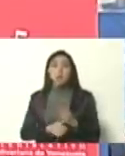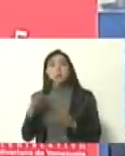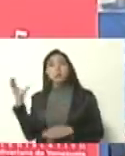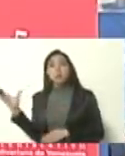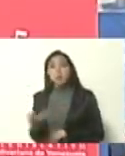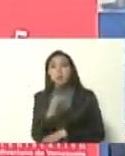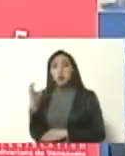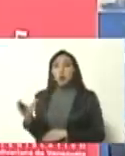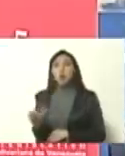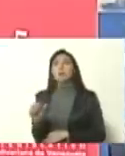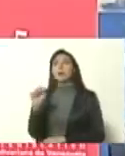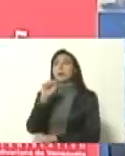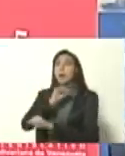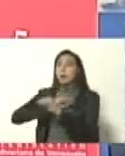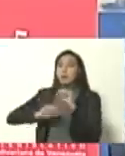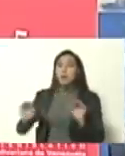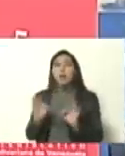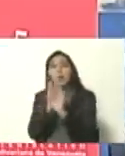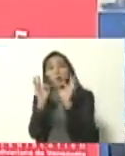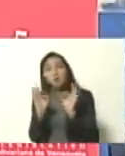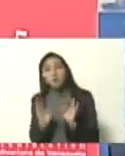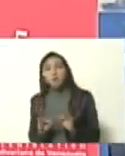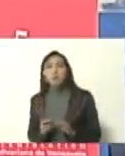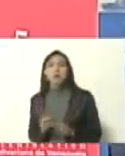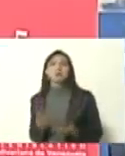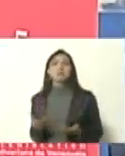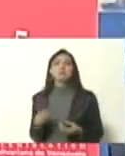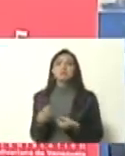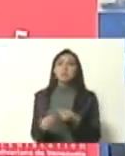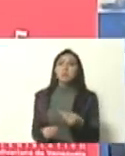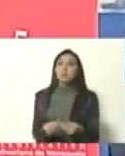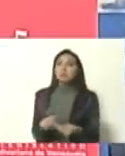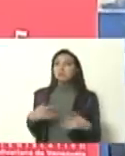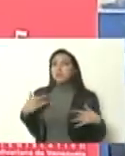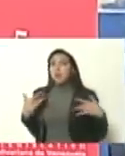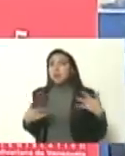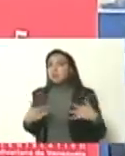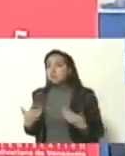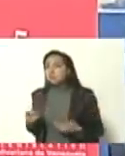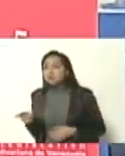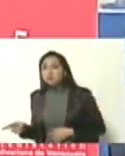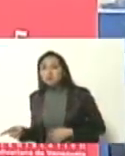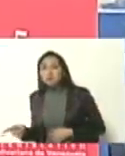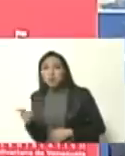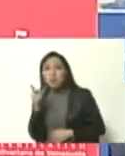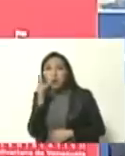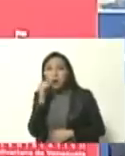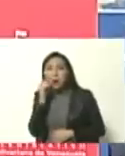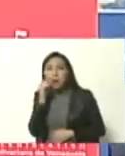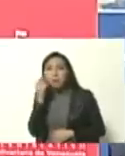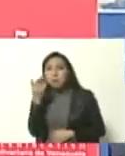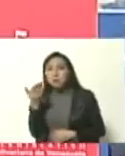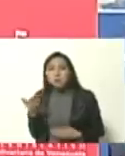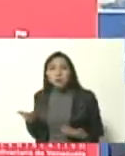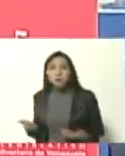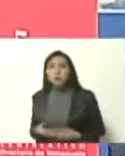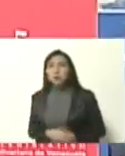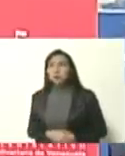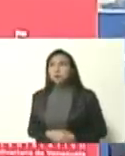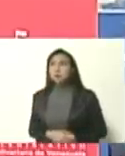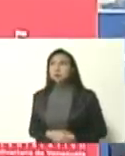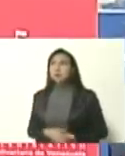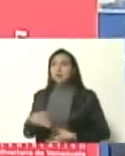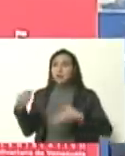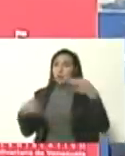para evitar que ocurra lo que tiene que ocurrir. Es decir, que ese señor dé cuentas ante la